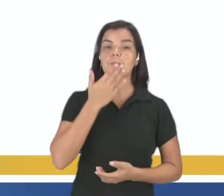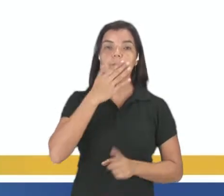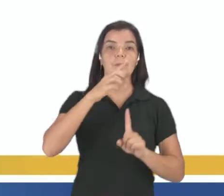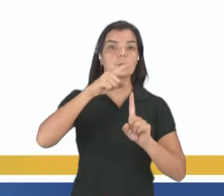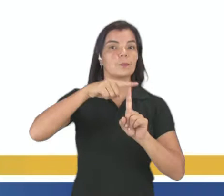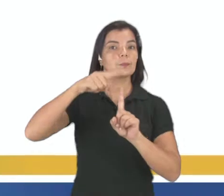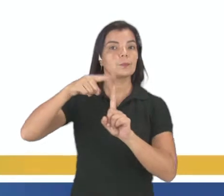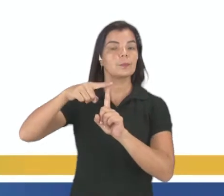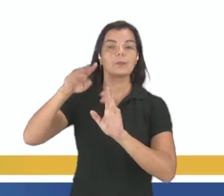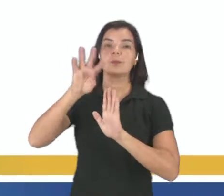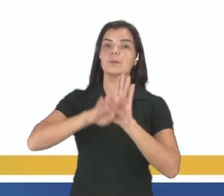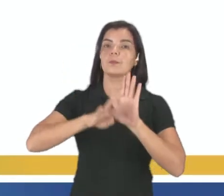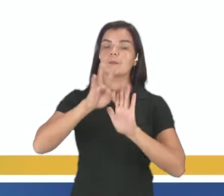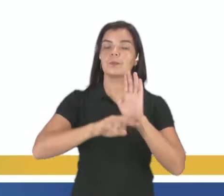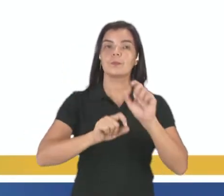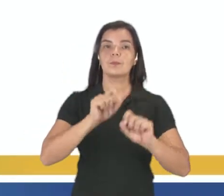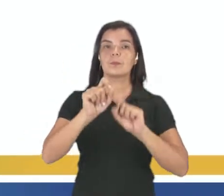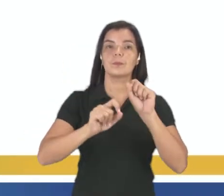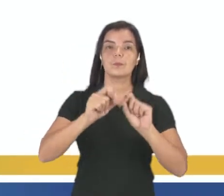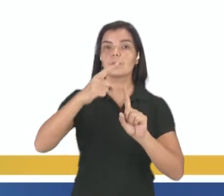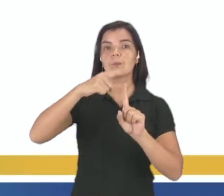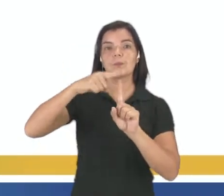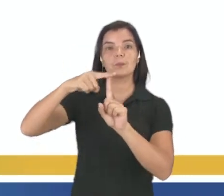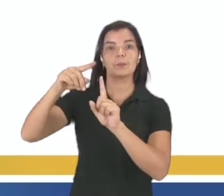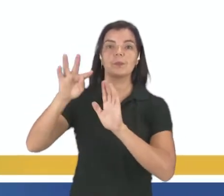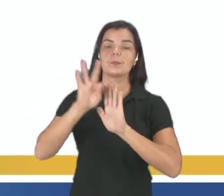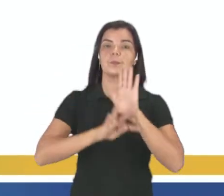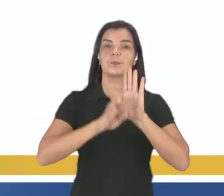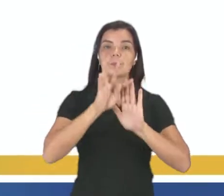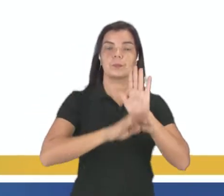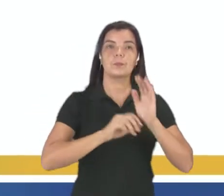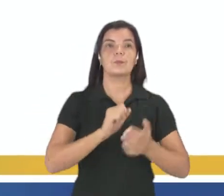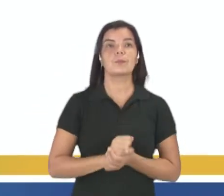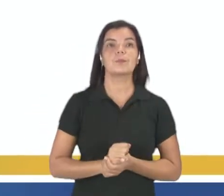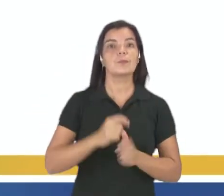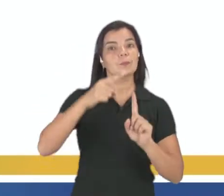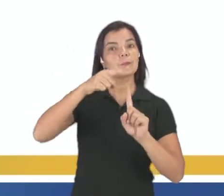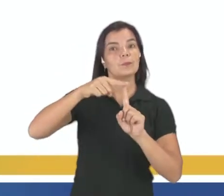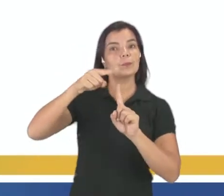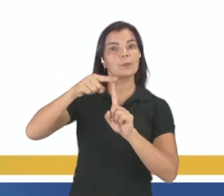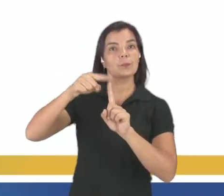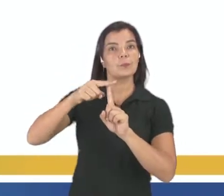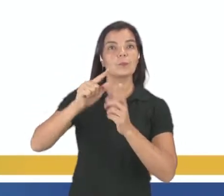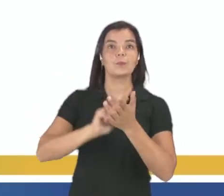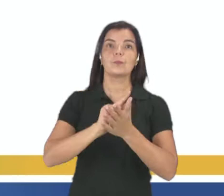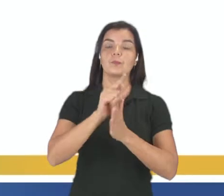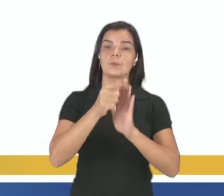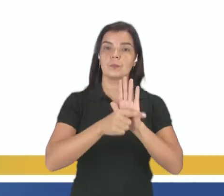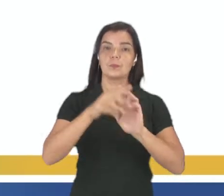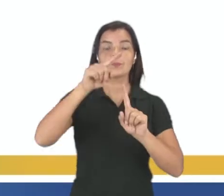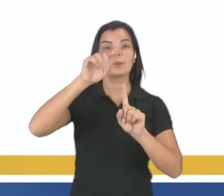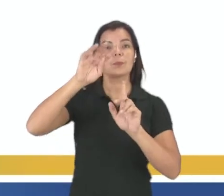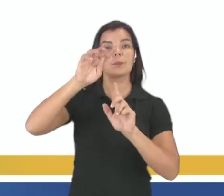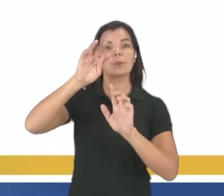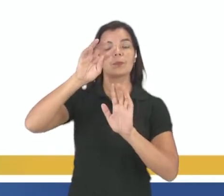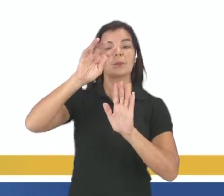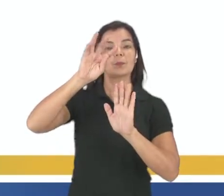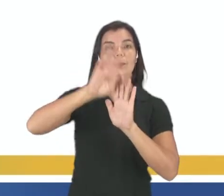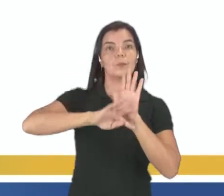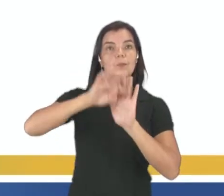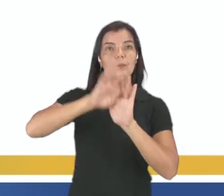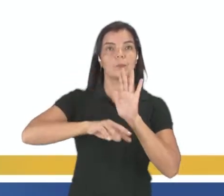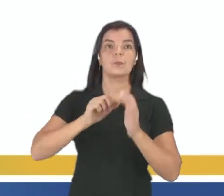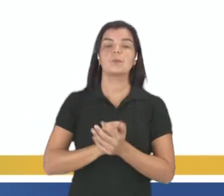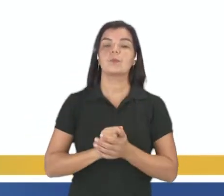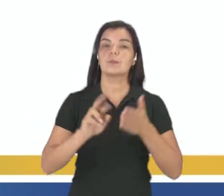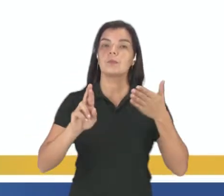Tipología textual. ¿Qué es la tipología textual? Tipología y géneros textuales,